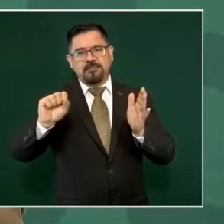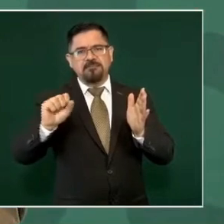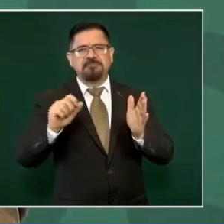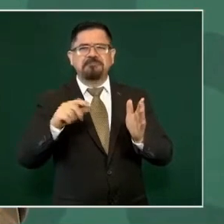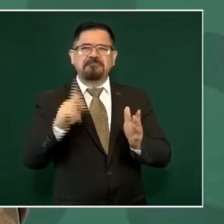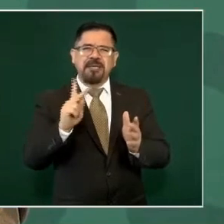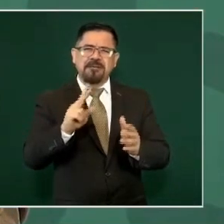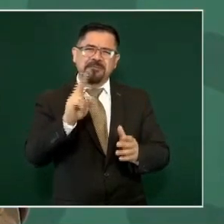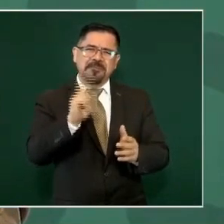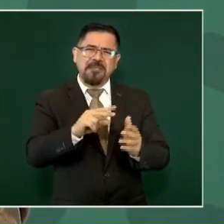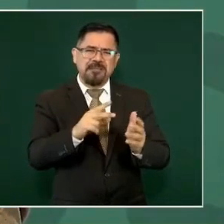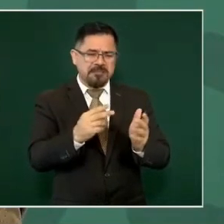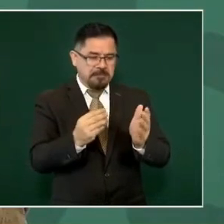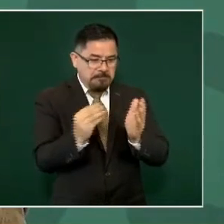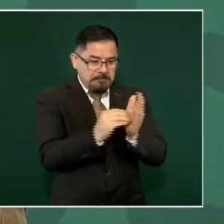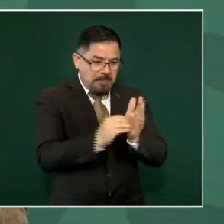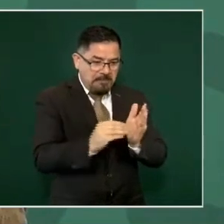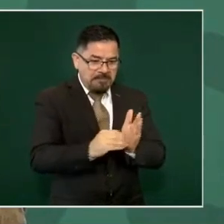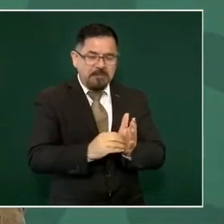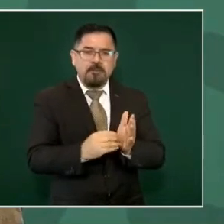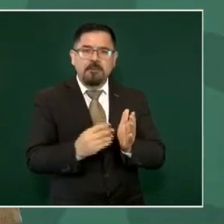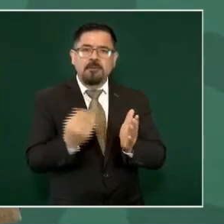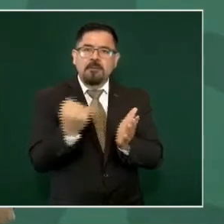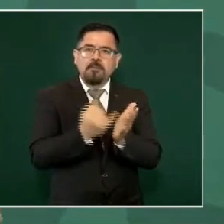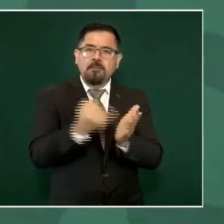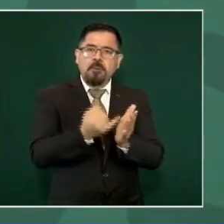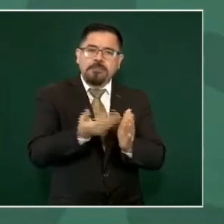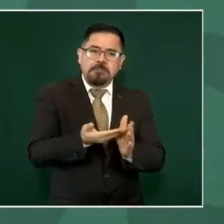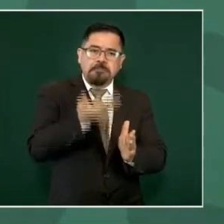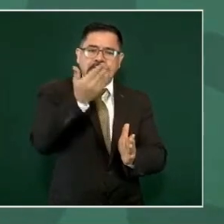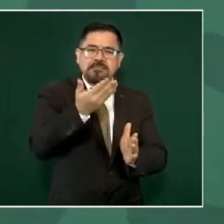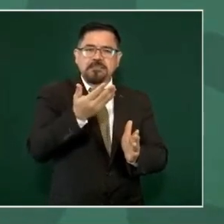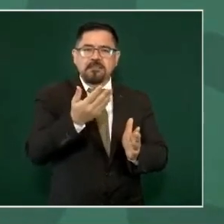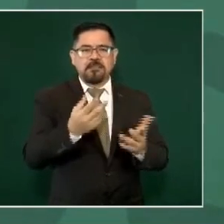impuestos. La reforma energética,